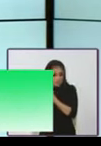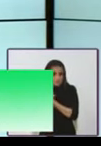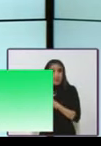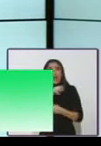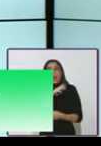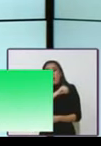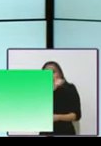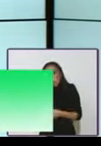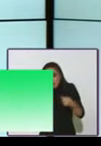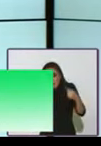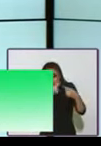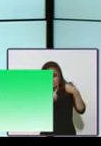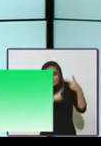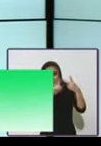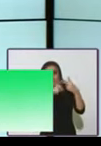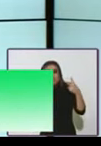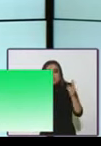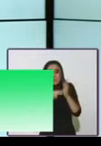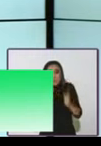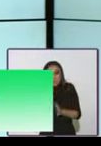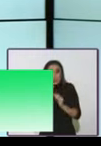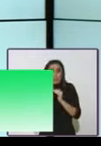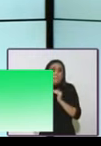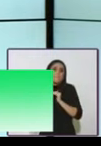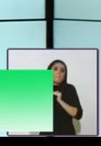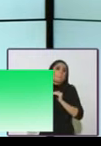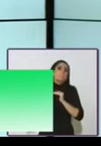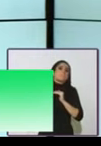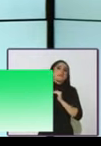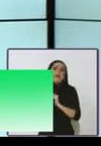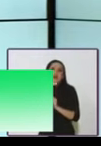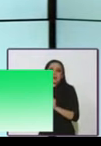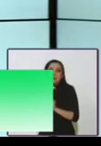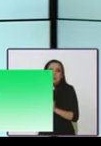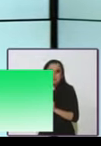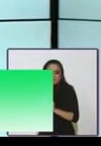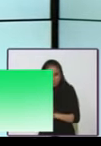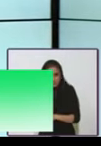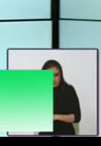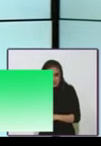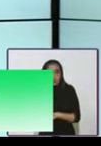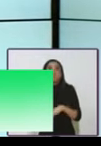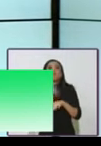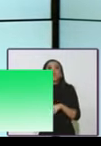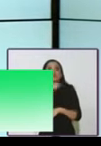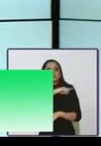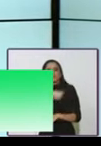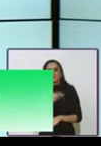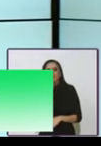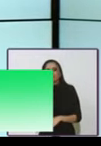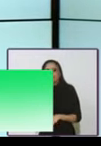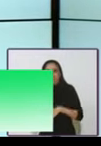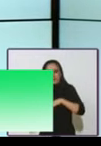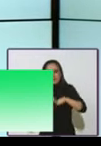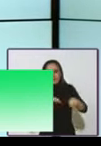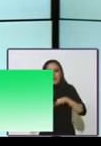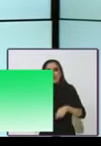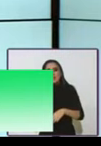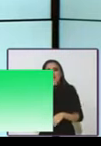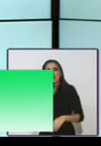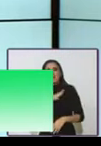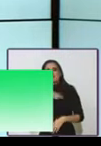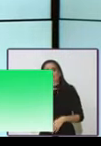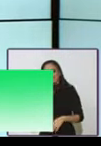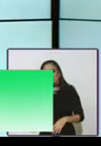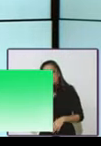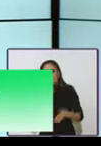peor. El 2018 lo está superando. Esto se debe a ineptitud y a corrupción. Ineptitud como la